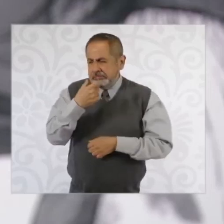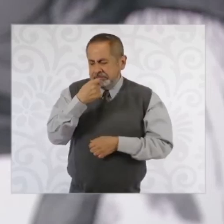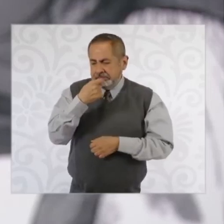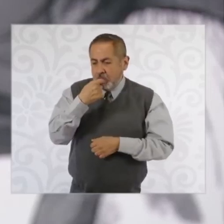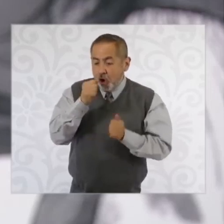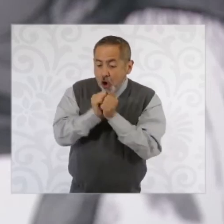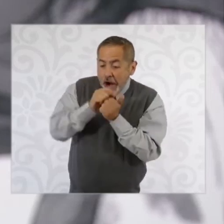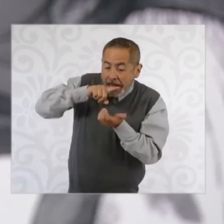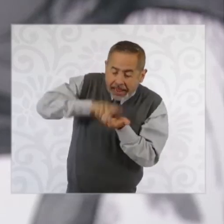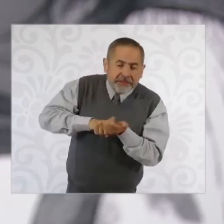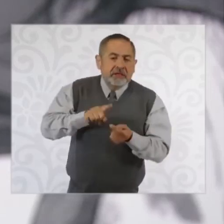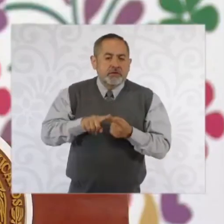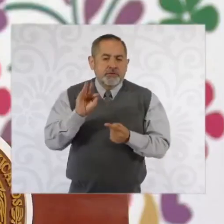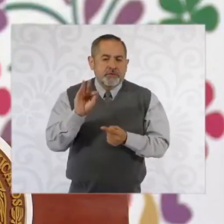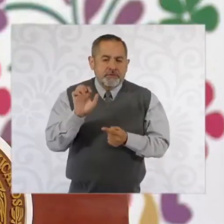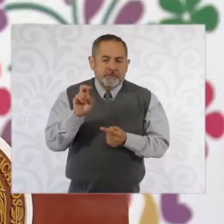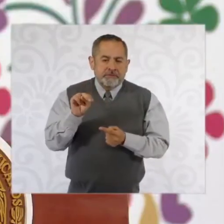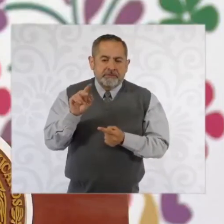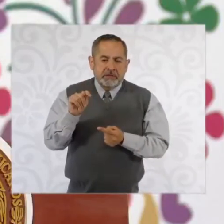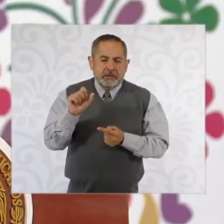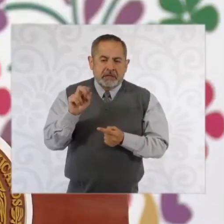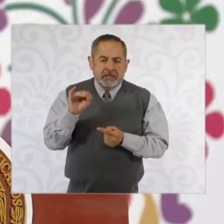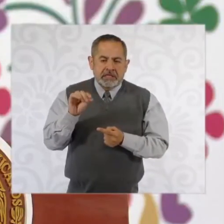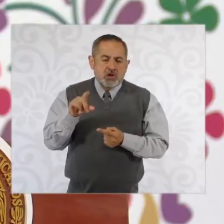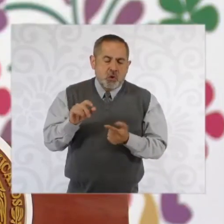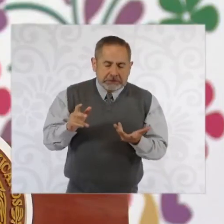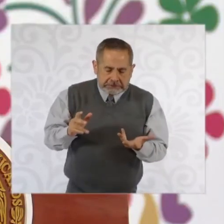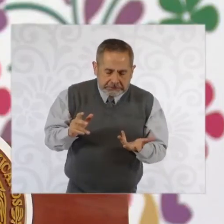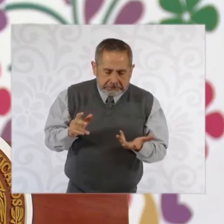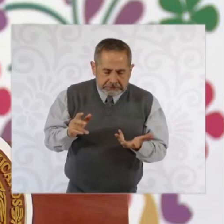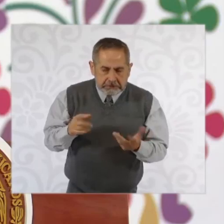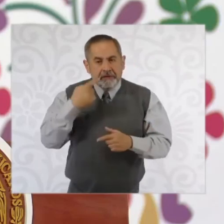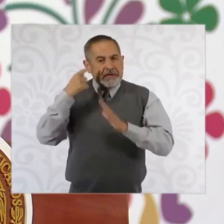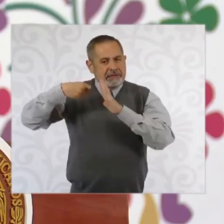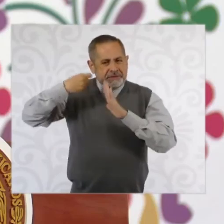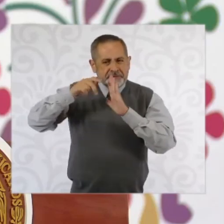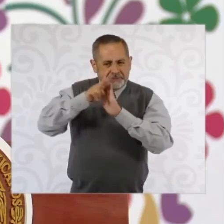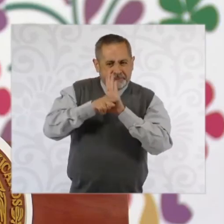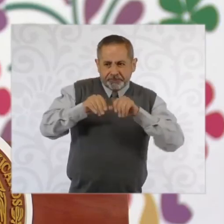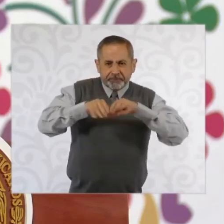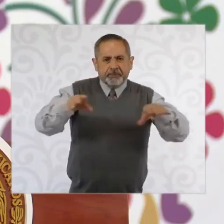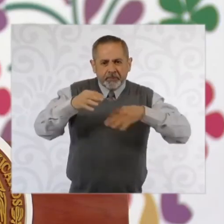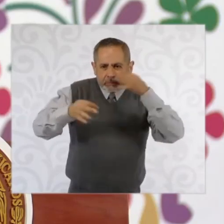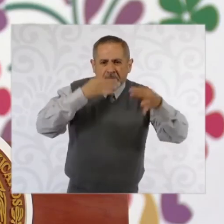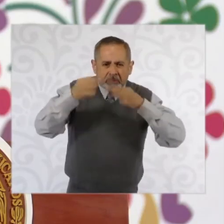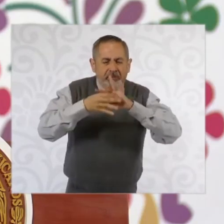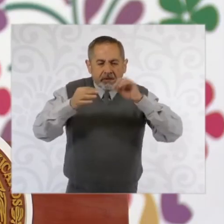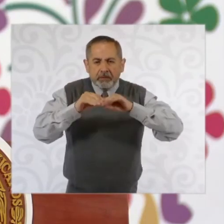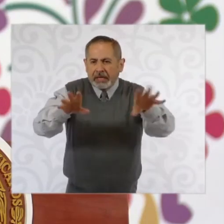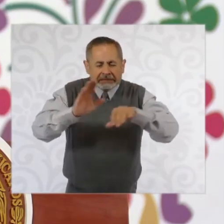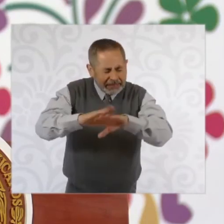opioides. Y esta miniserie es justamente esa información, de dónde